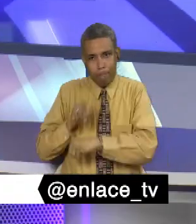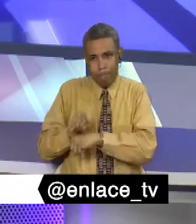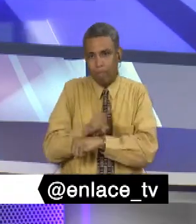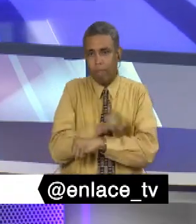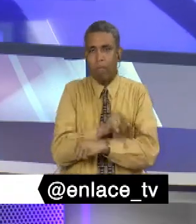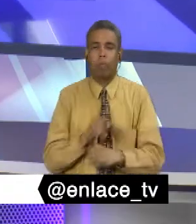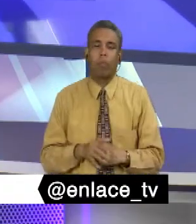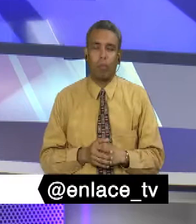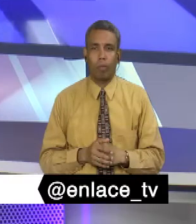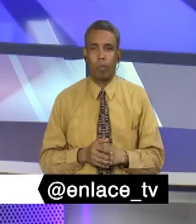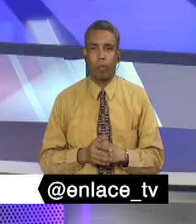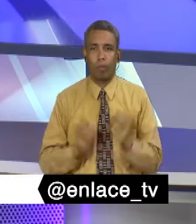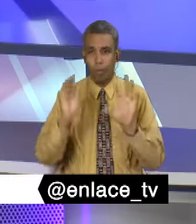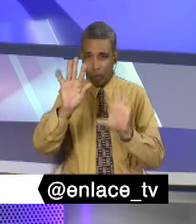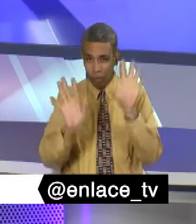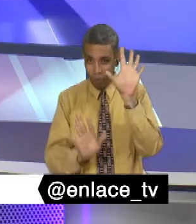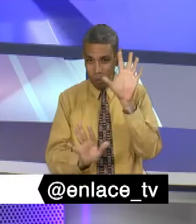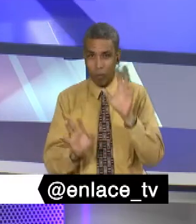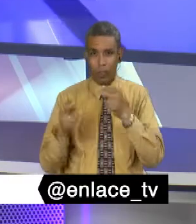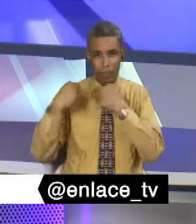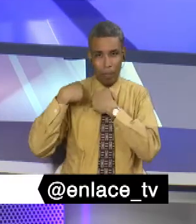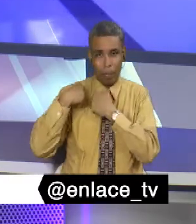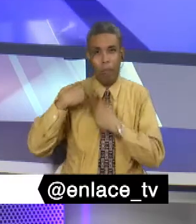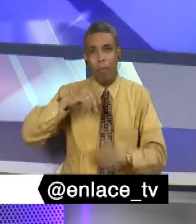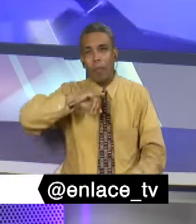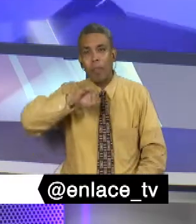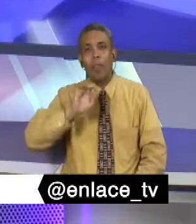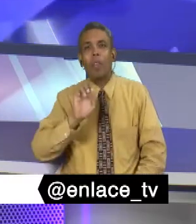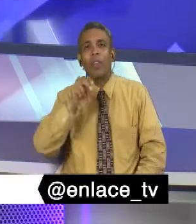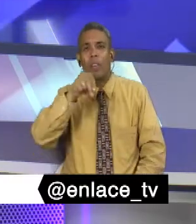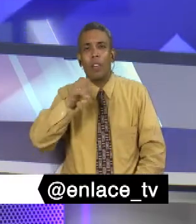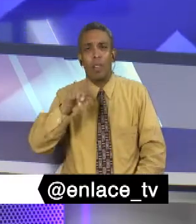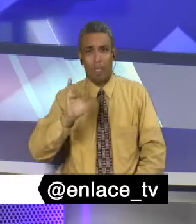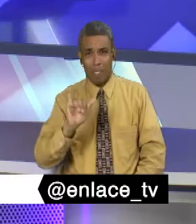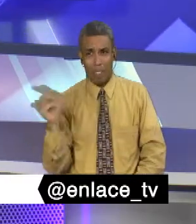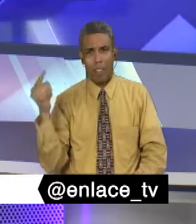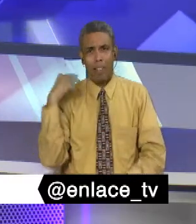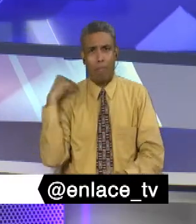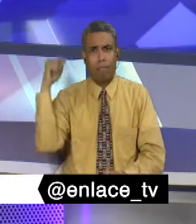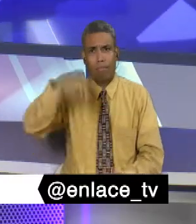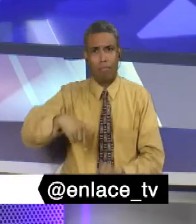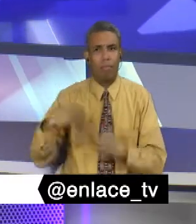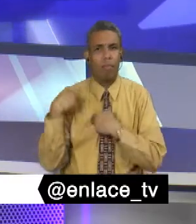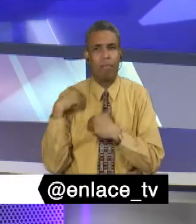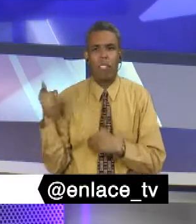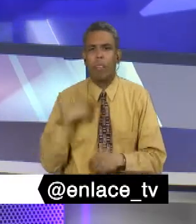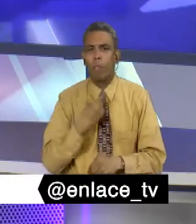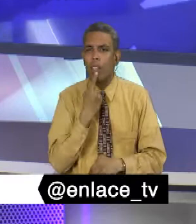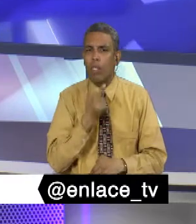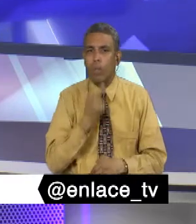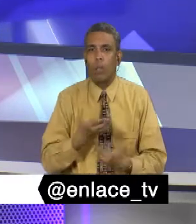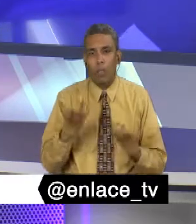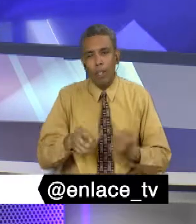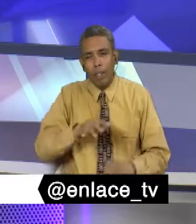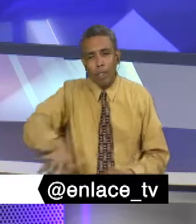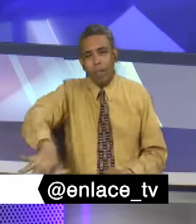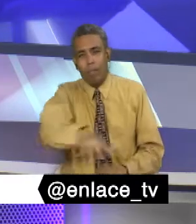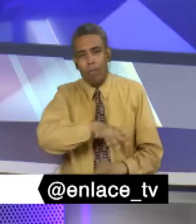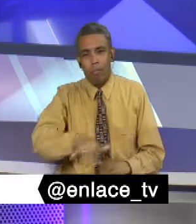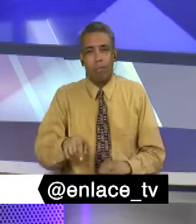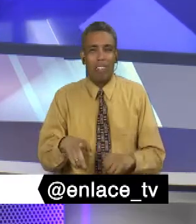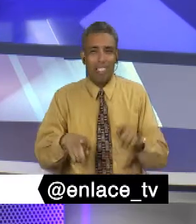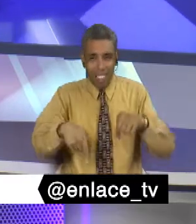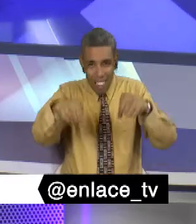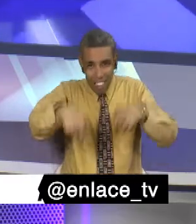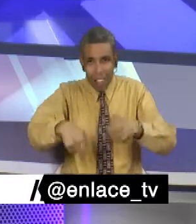Social, Jenny Suárez, también estuvo presente en ese operativo y dio a conocer que el objetivo es recuperar por completo el malecón del Cristo Petrolero